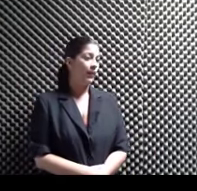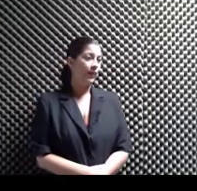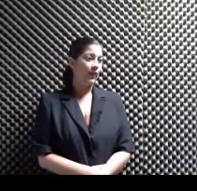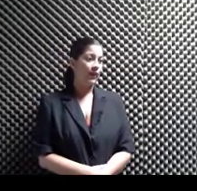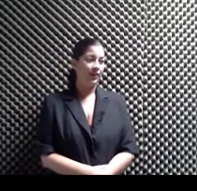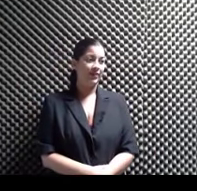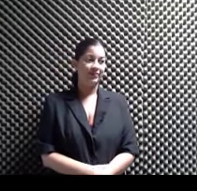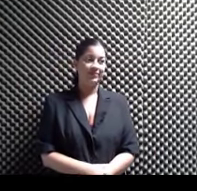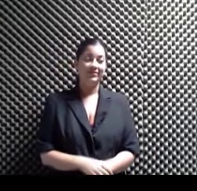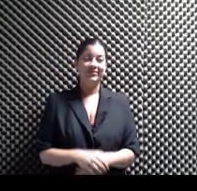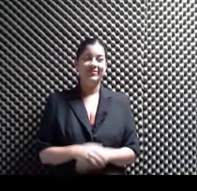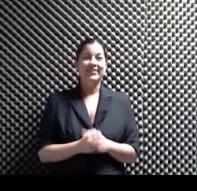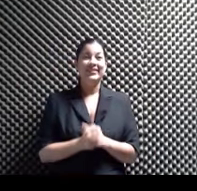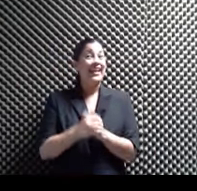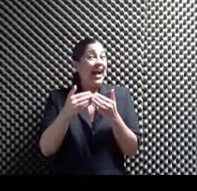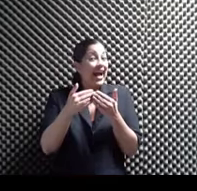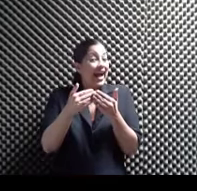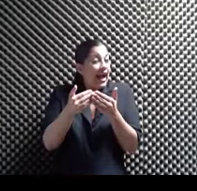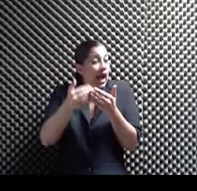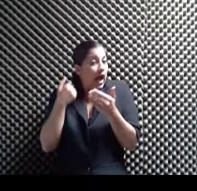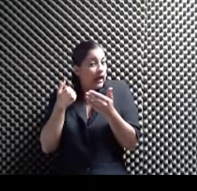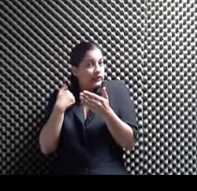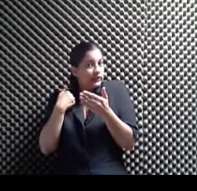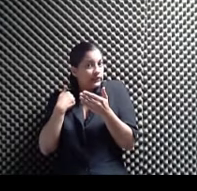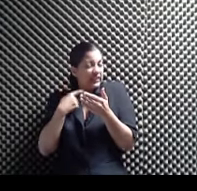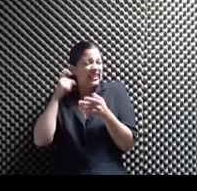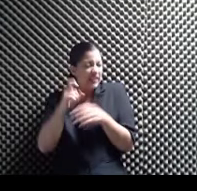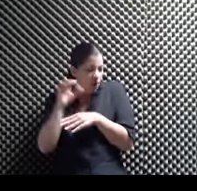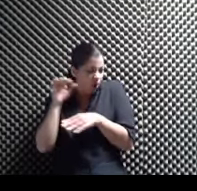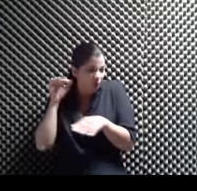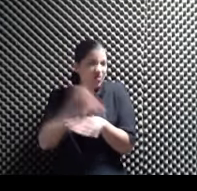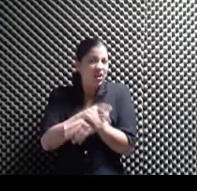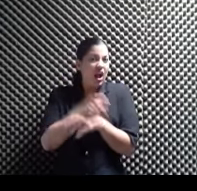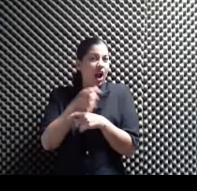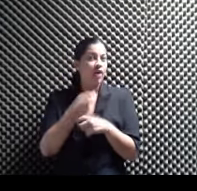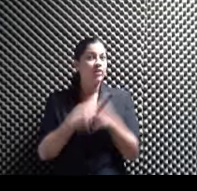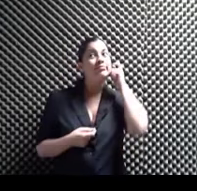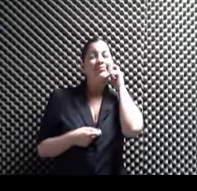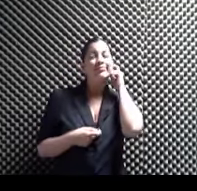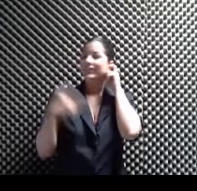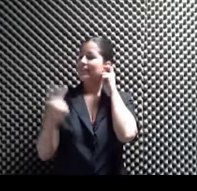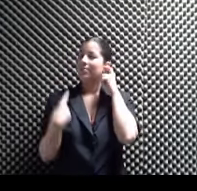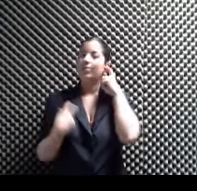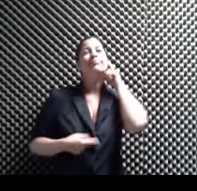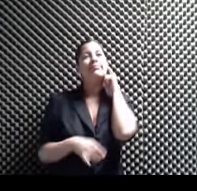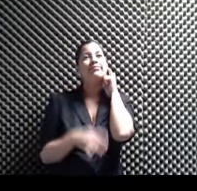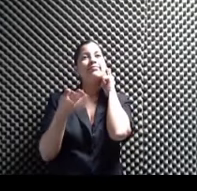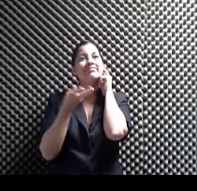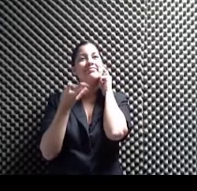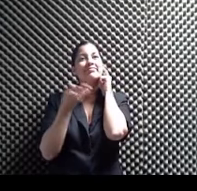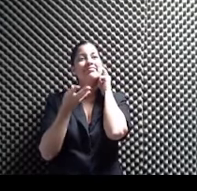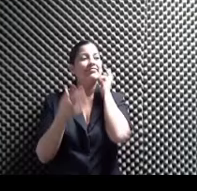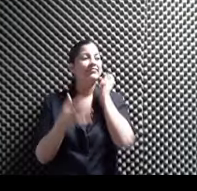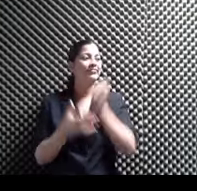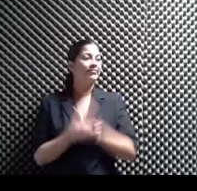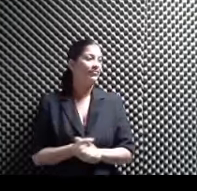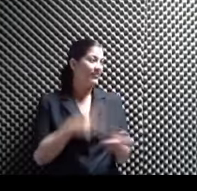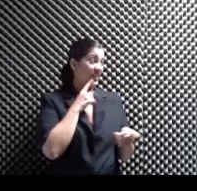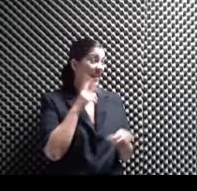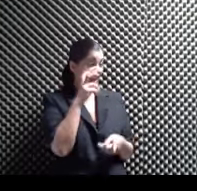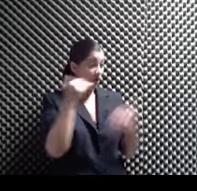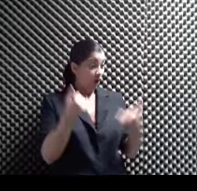fuera ilegal Antes que fuera compulsorio Ya él estaba con el cablecito al lado Eso es verdad Es raro que no tenga el cable Para evitar